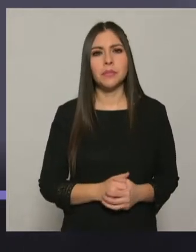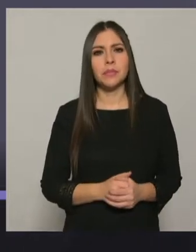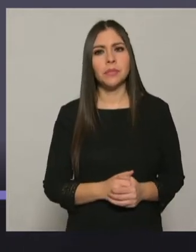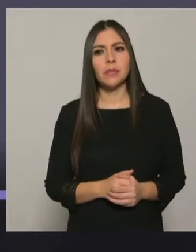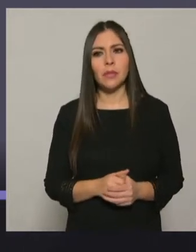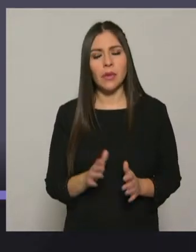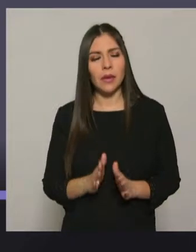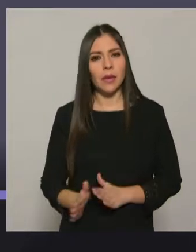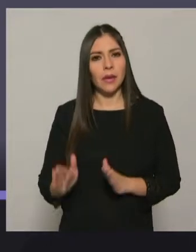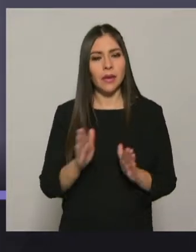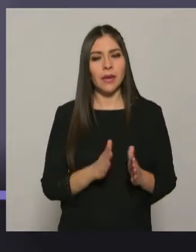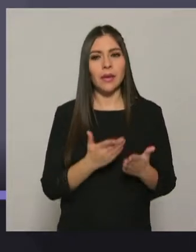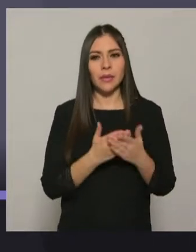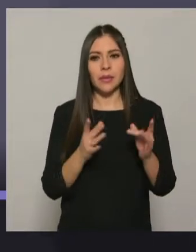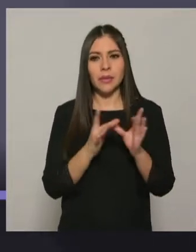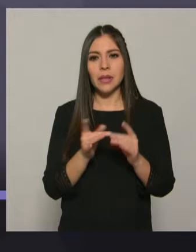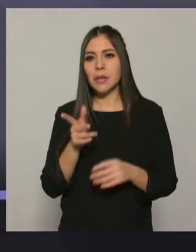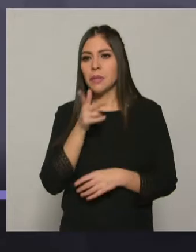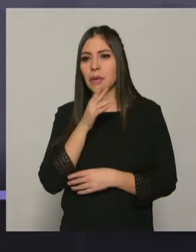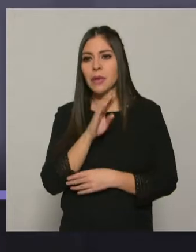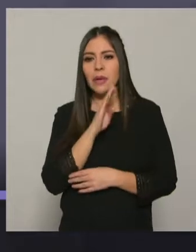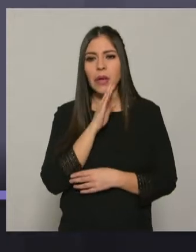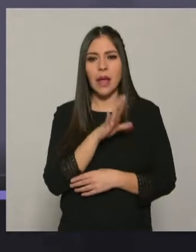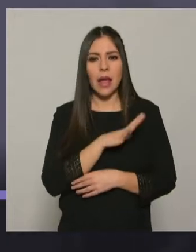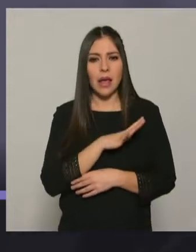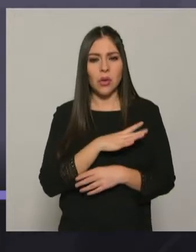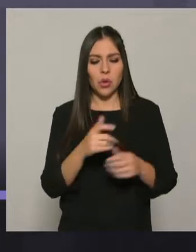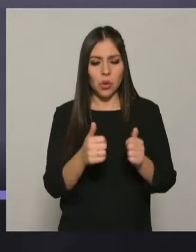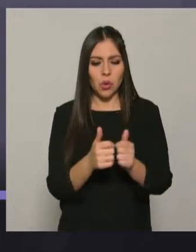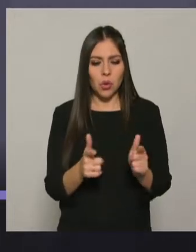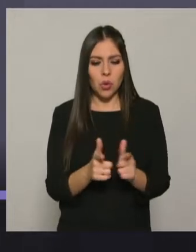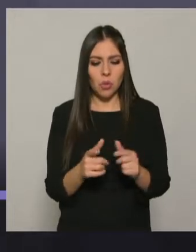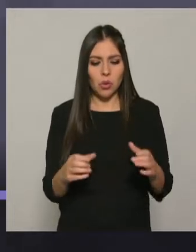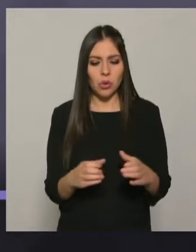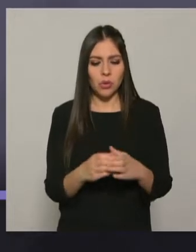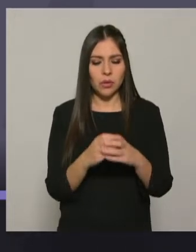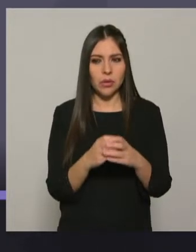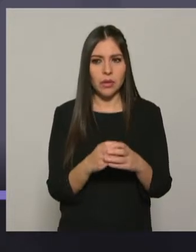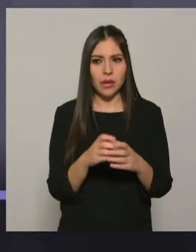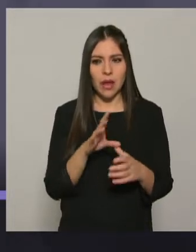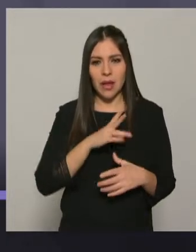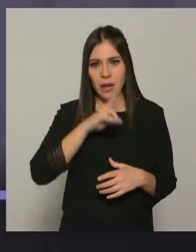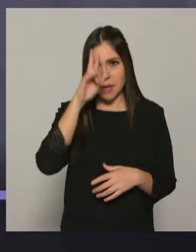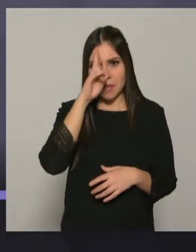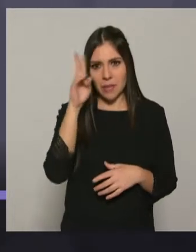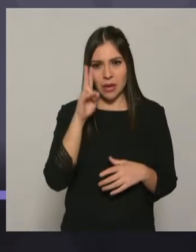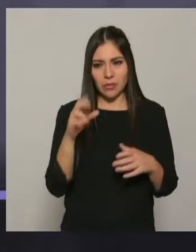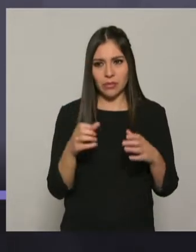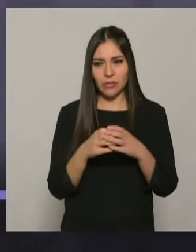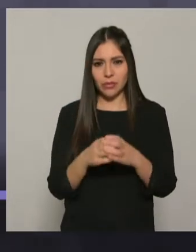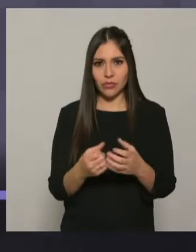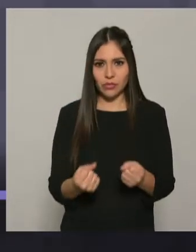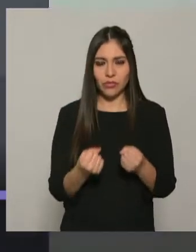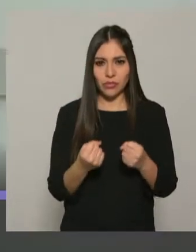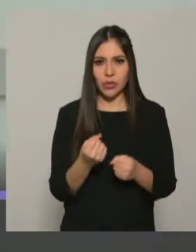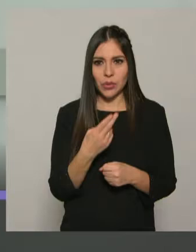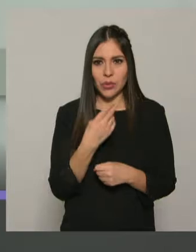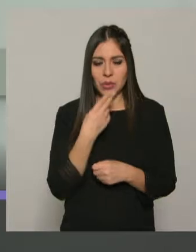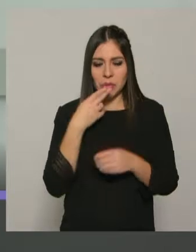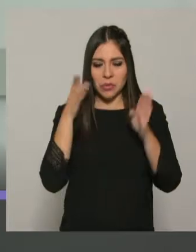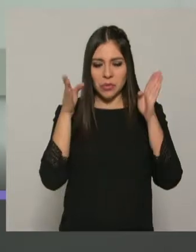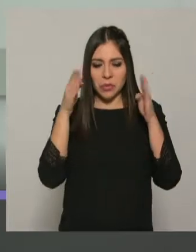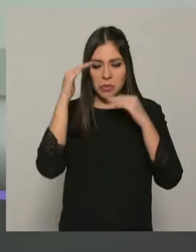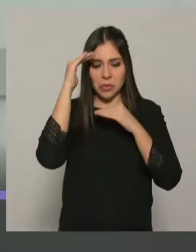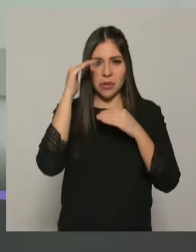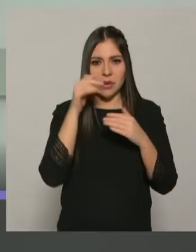hablando de padres, qué bueno que tocas a los padres, porque por ahí hay un grupito minúsculo de extrema derecha, creo que es la Unión de Padres de Familia o algo así, quién sabe con